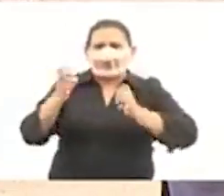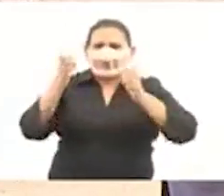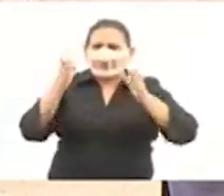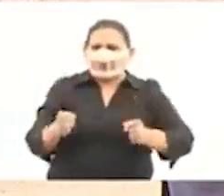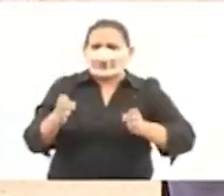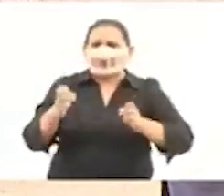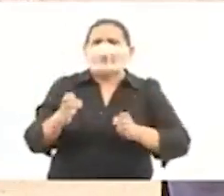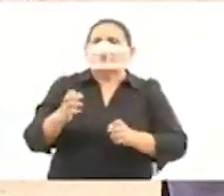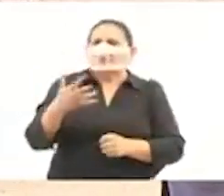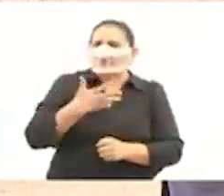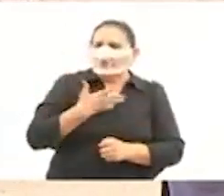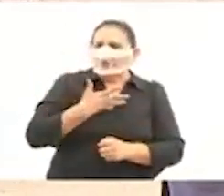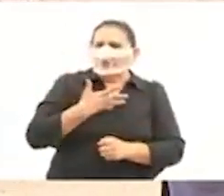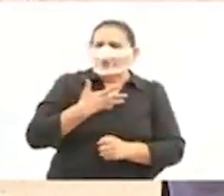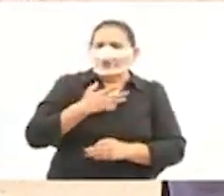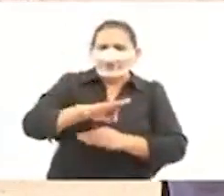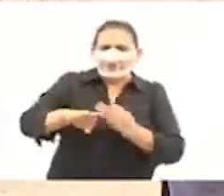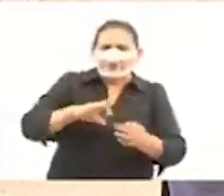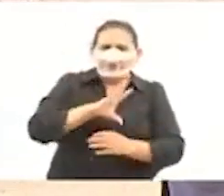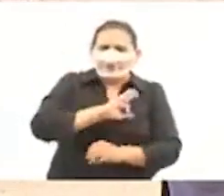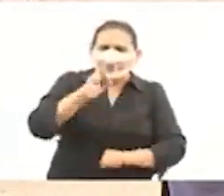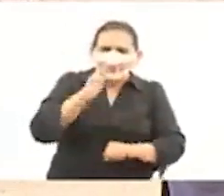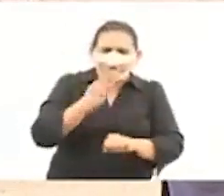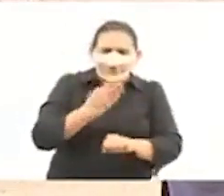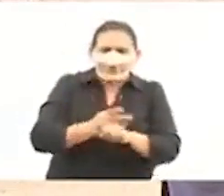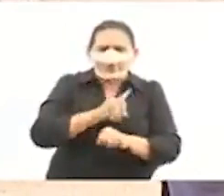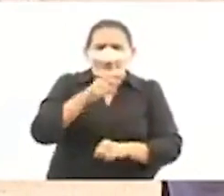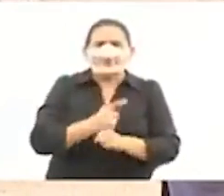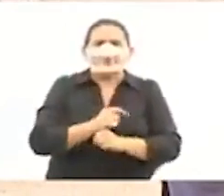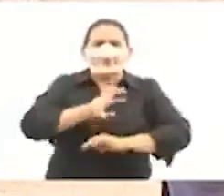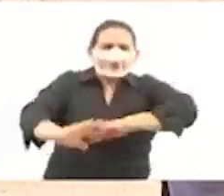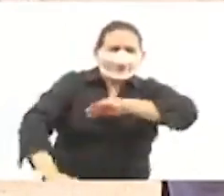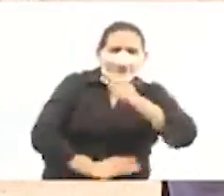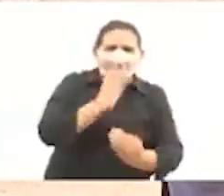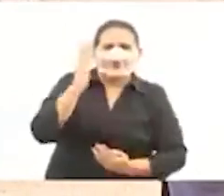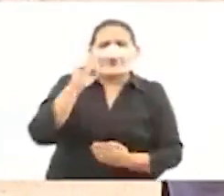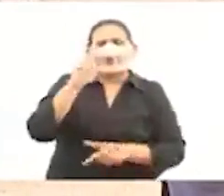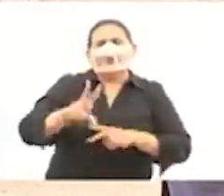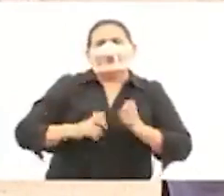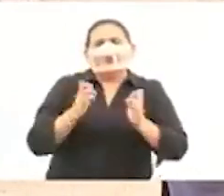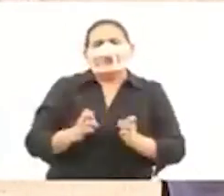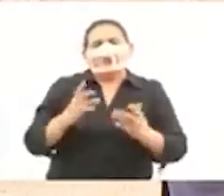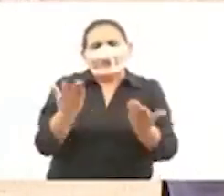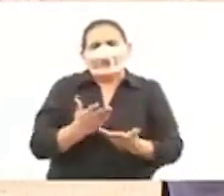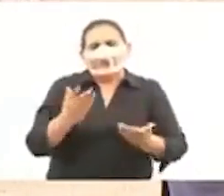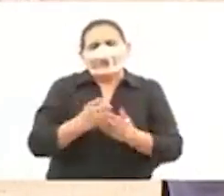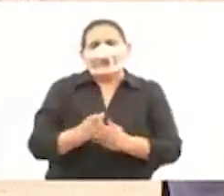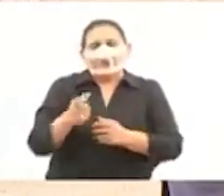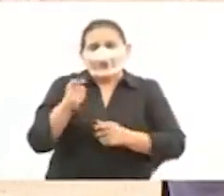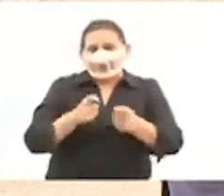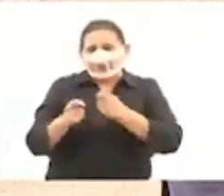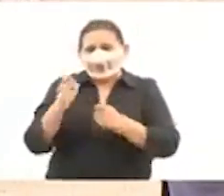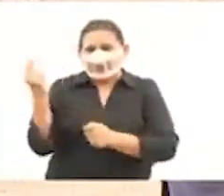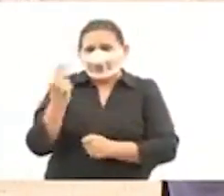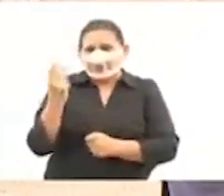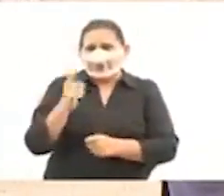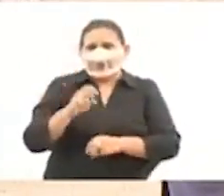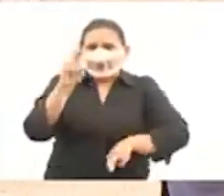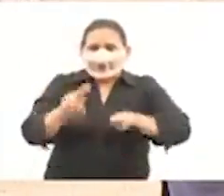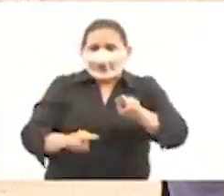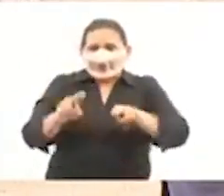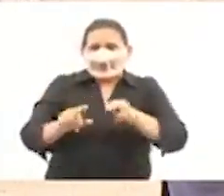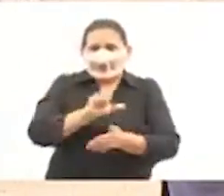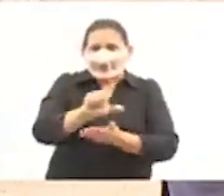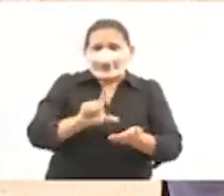tengan todas las posibilidades de ser exitosos que vamos a estar haciendo las gestiones necesarias a nivel local